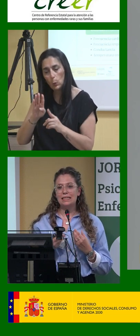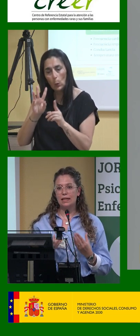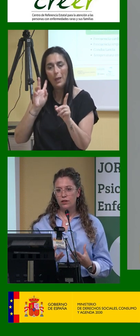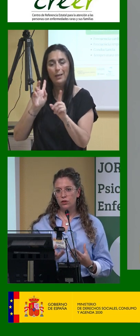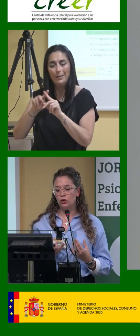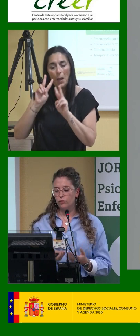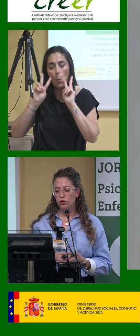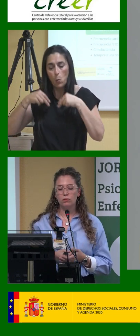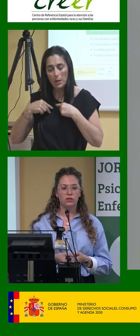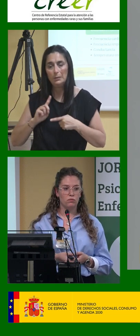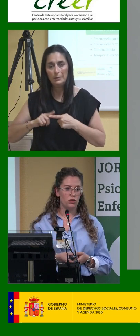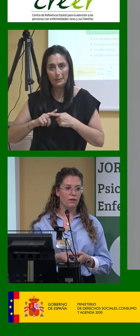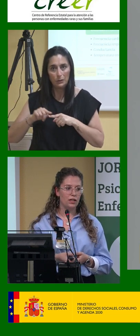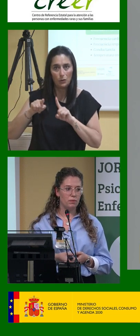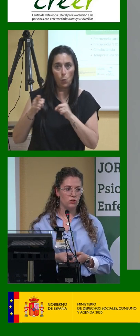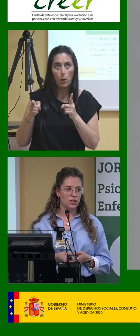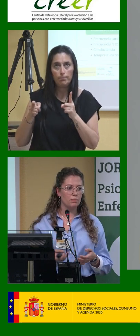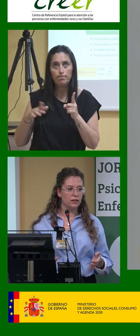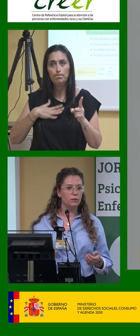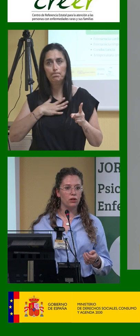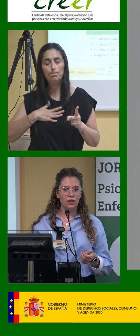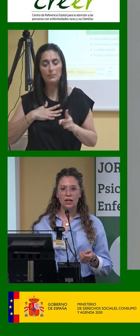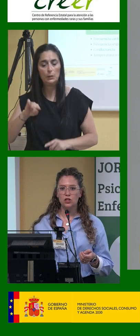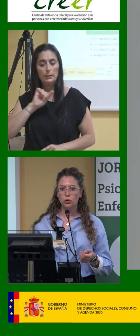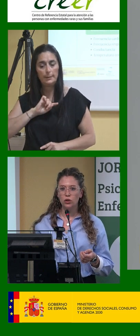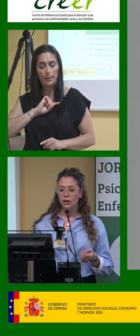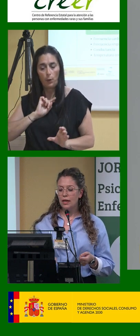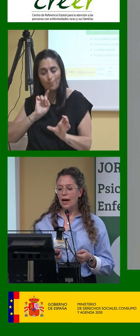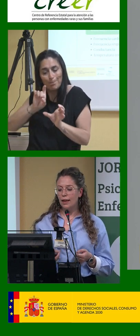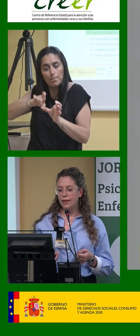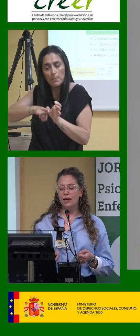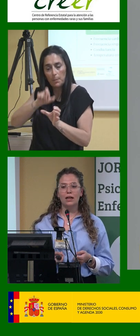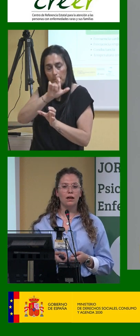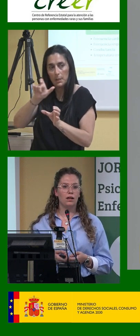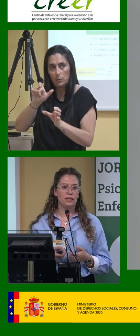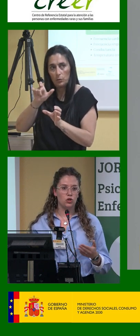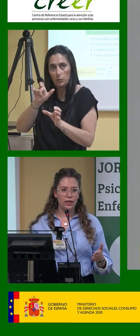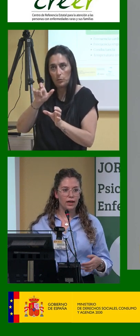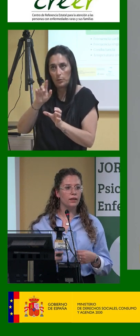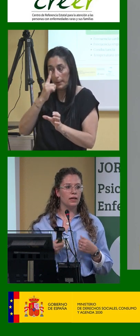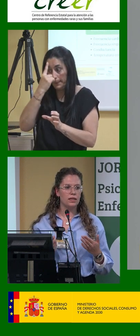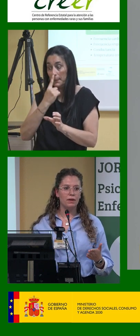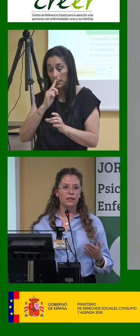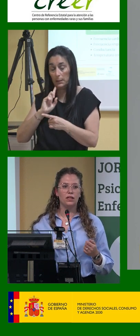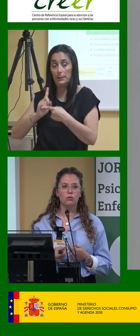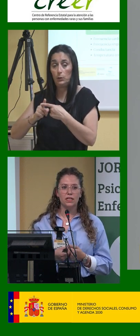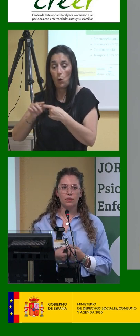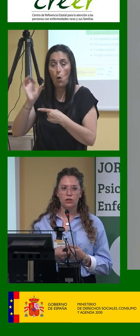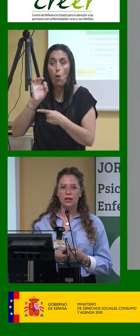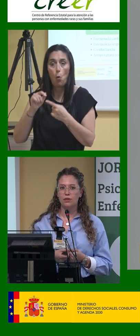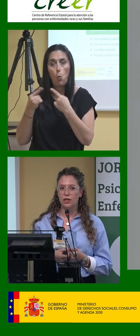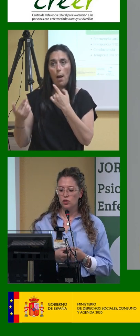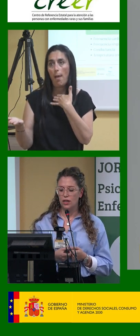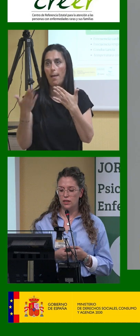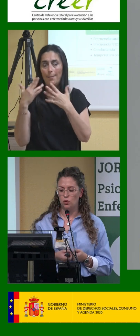qué sensación de confort mostraban las personas que participaron en el estudio hacia la sexualidad y hacia mantener